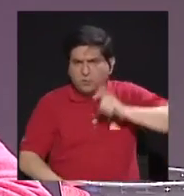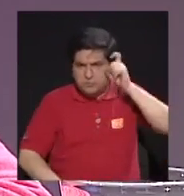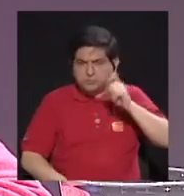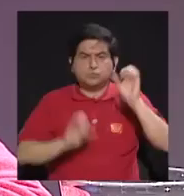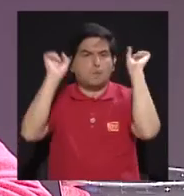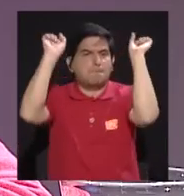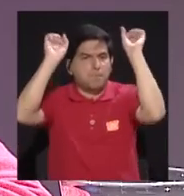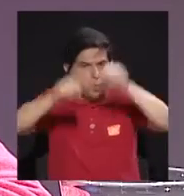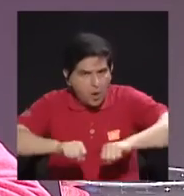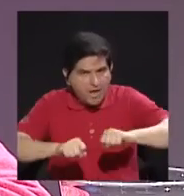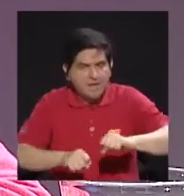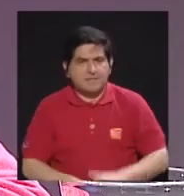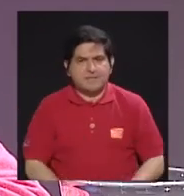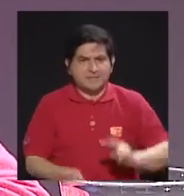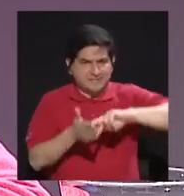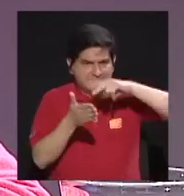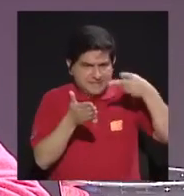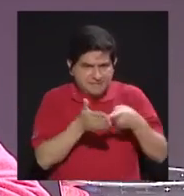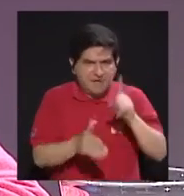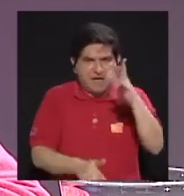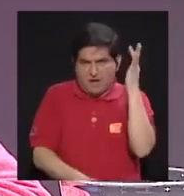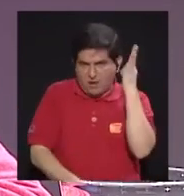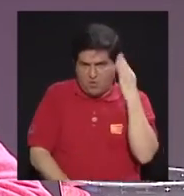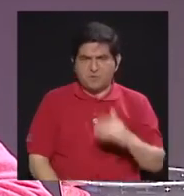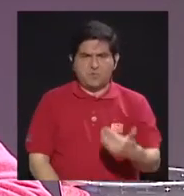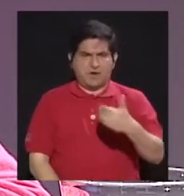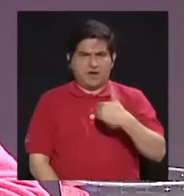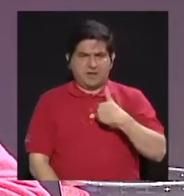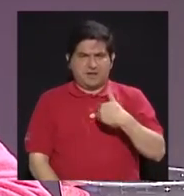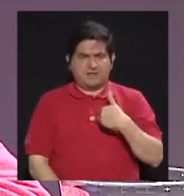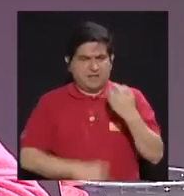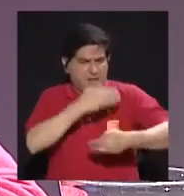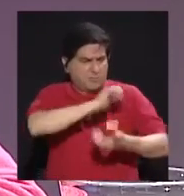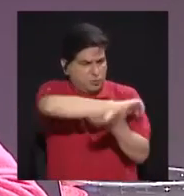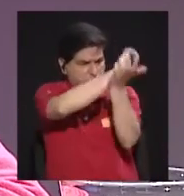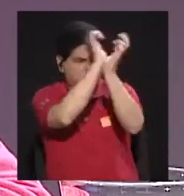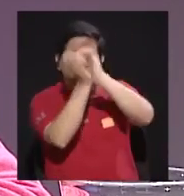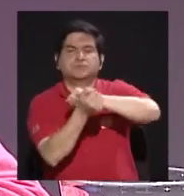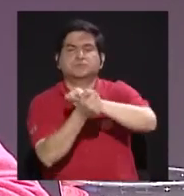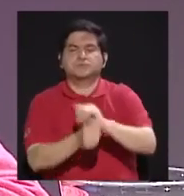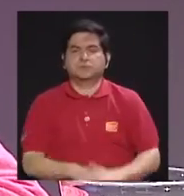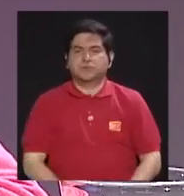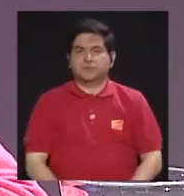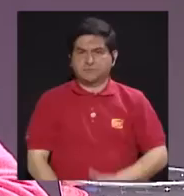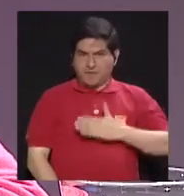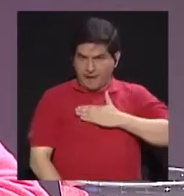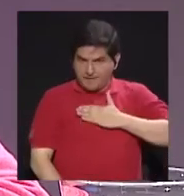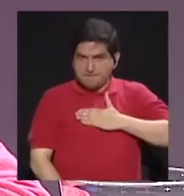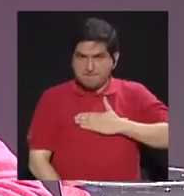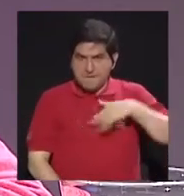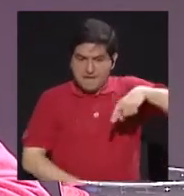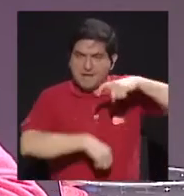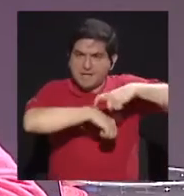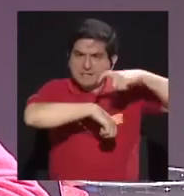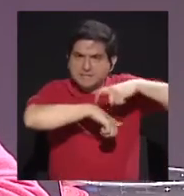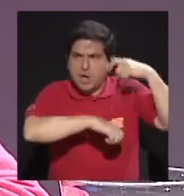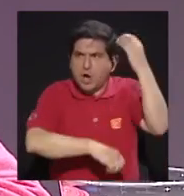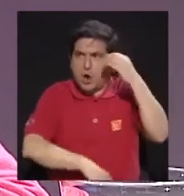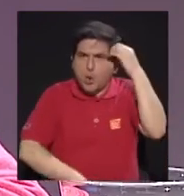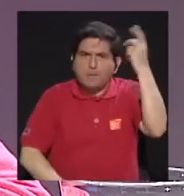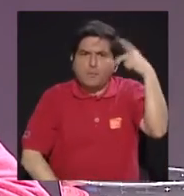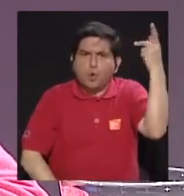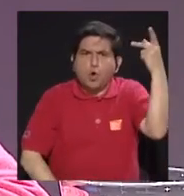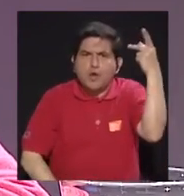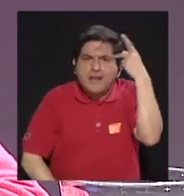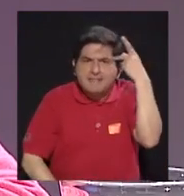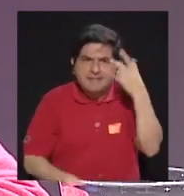llegar a convertirse en una mujer como una fuente de transformación. Para mí, este momento y la opinión